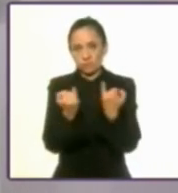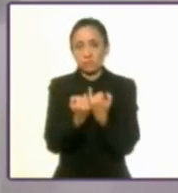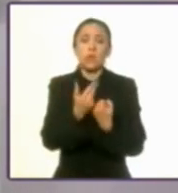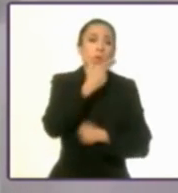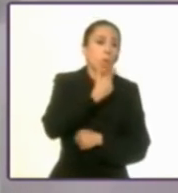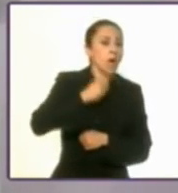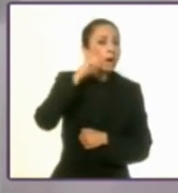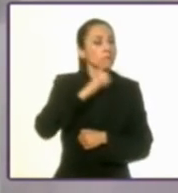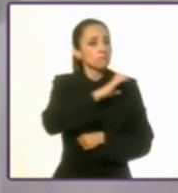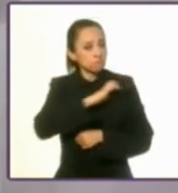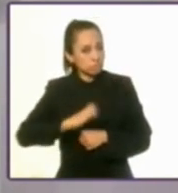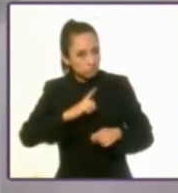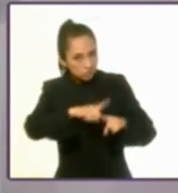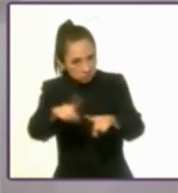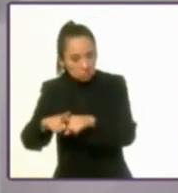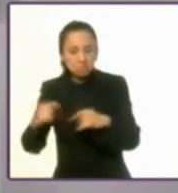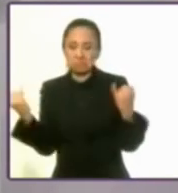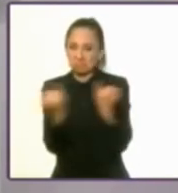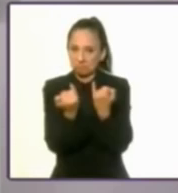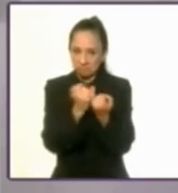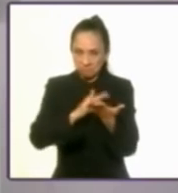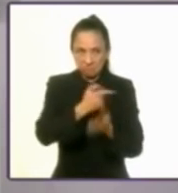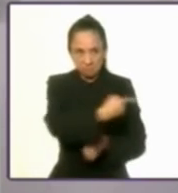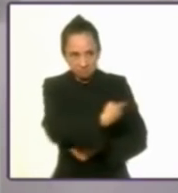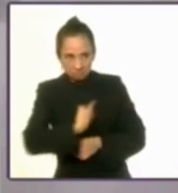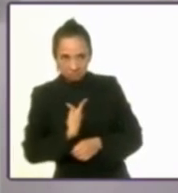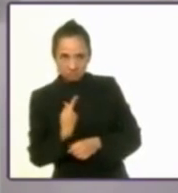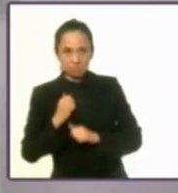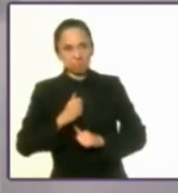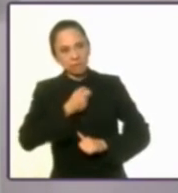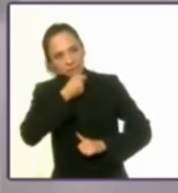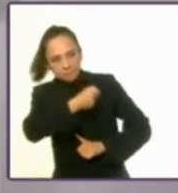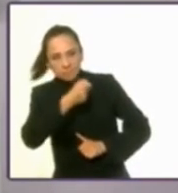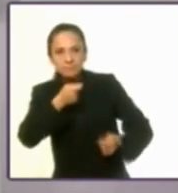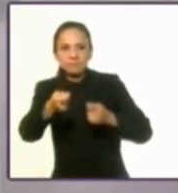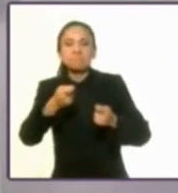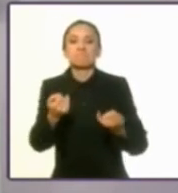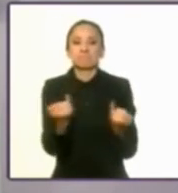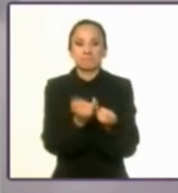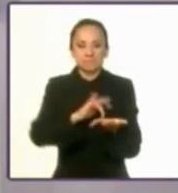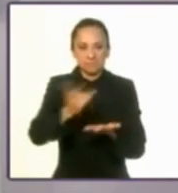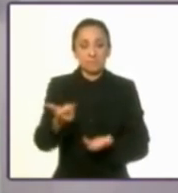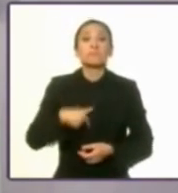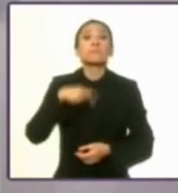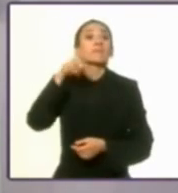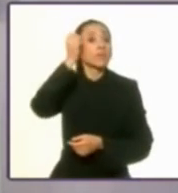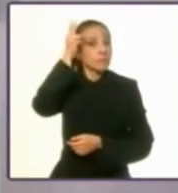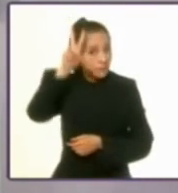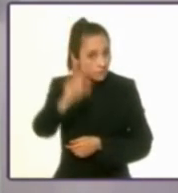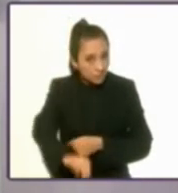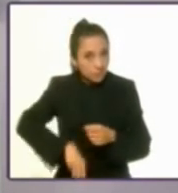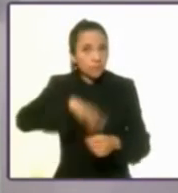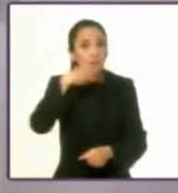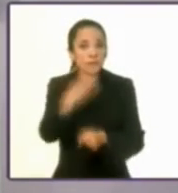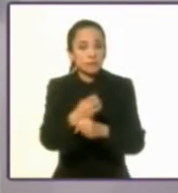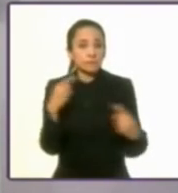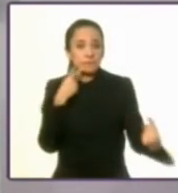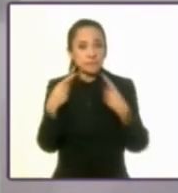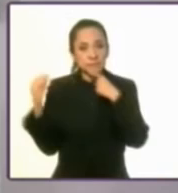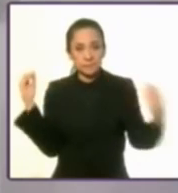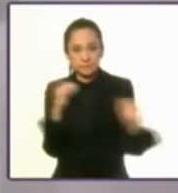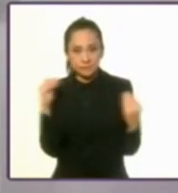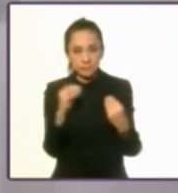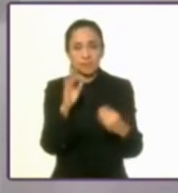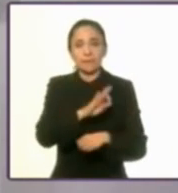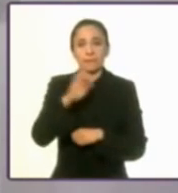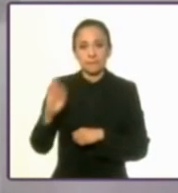los candidatos que nos permitieron moderar este debate este ejercicio no olviden que el tercer debate será el próximo 20 de junio